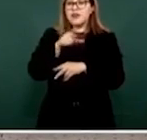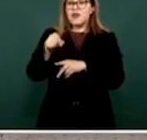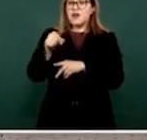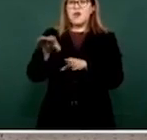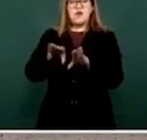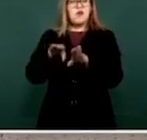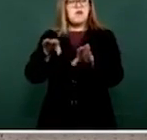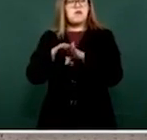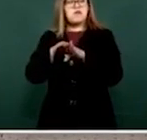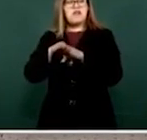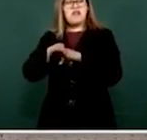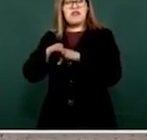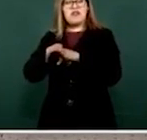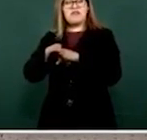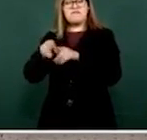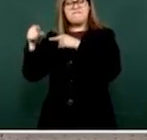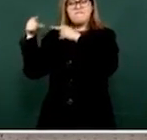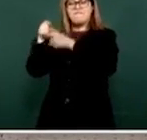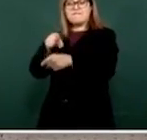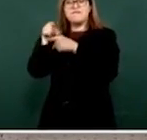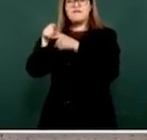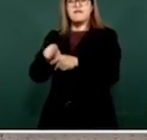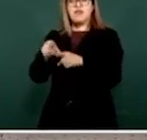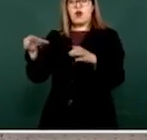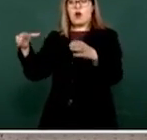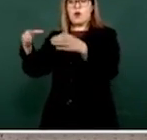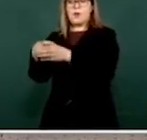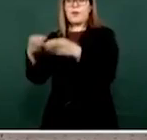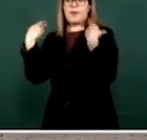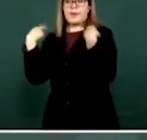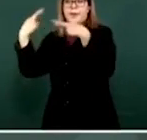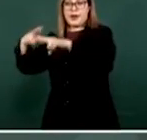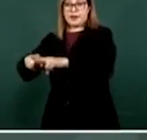humillación al sector magisterial.